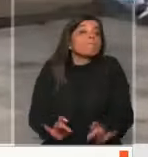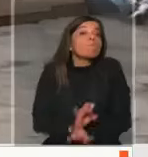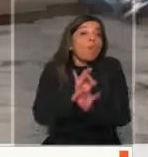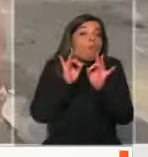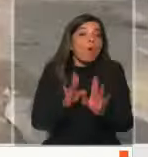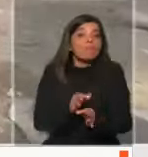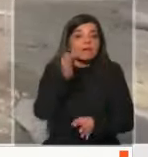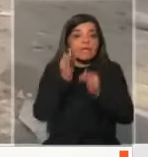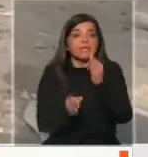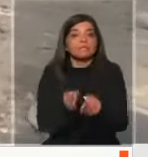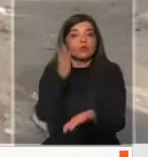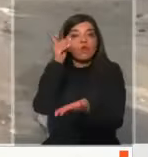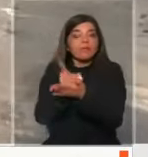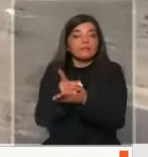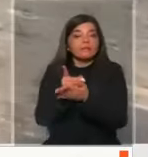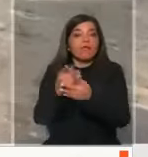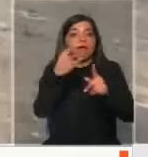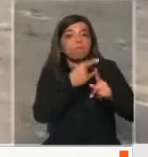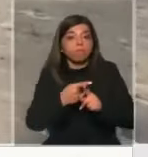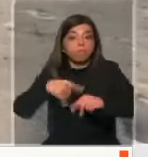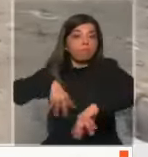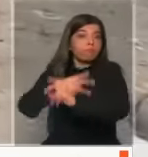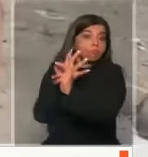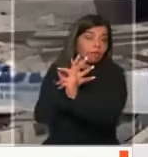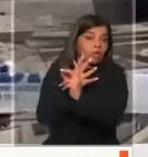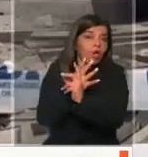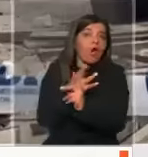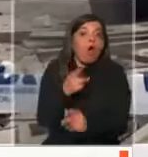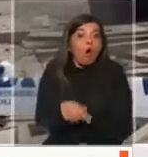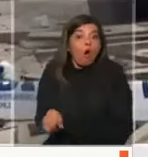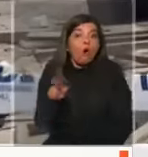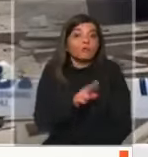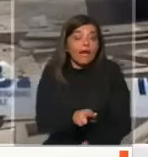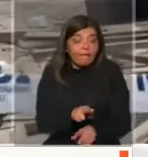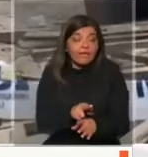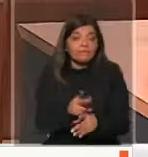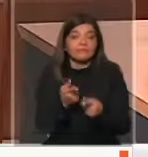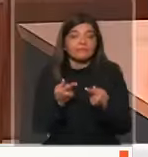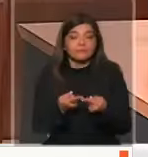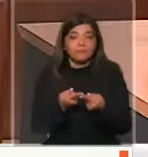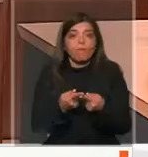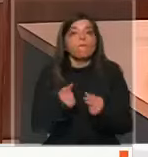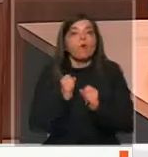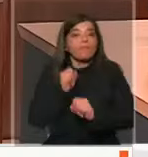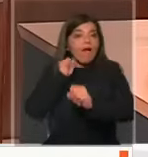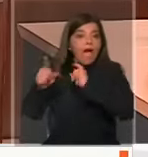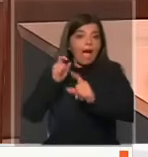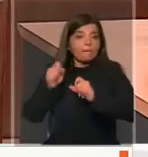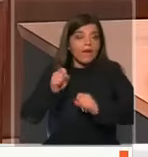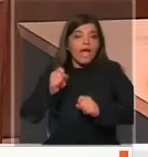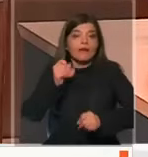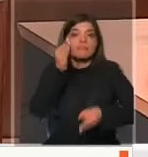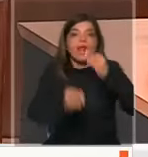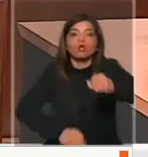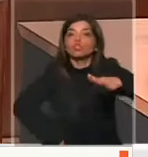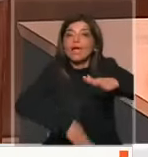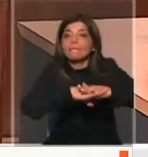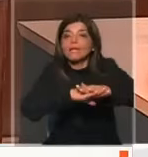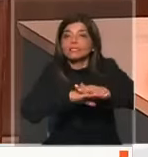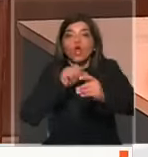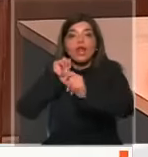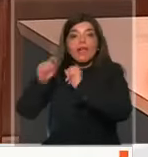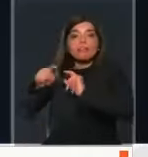decida que sea telemático y otra vez, quizás repitiendo lo que pasó otra vez, puede apelar ante la Corte de Apelaciones la